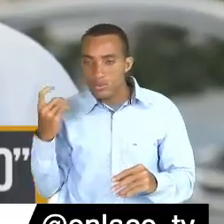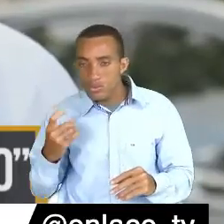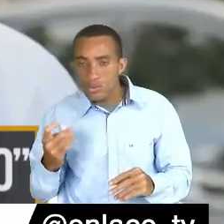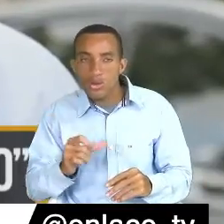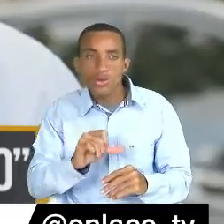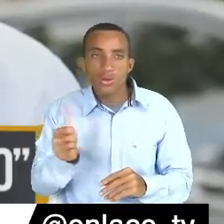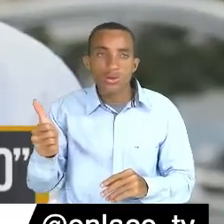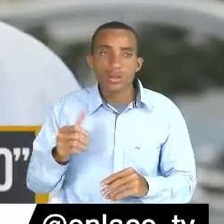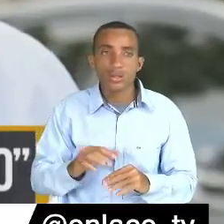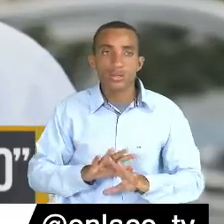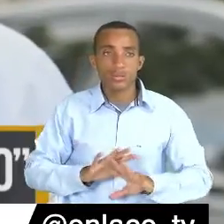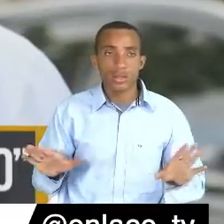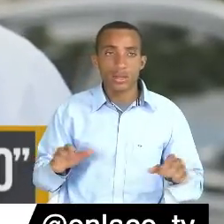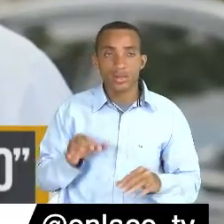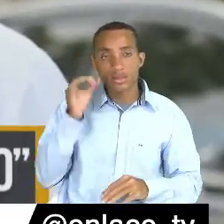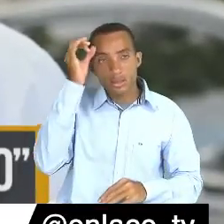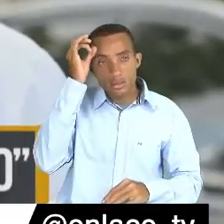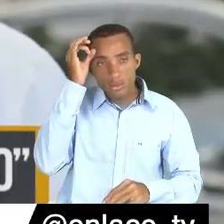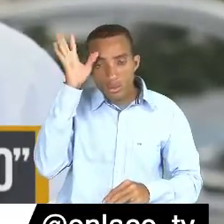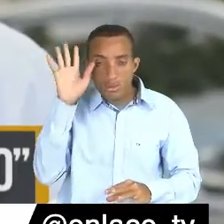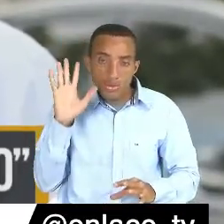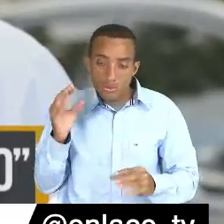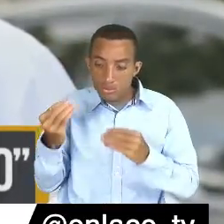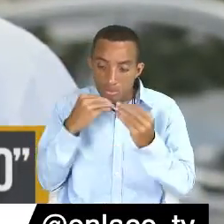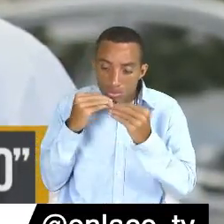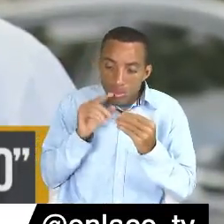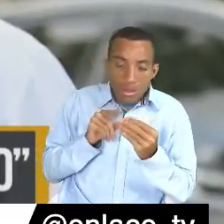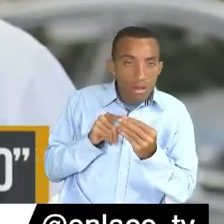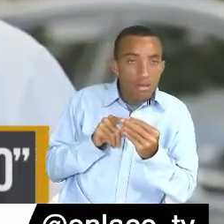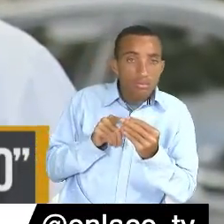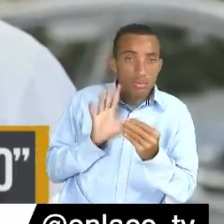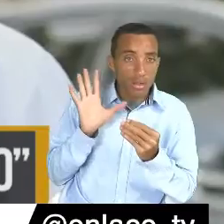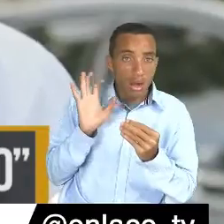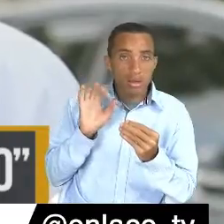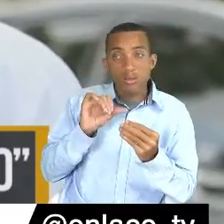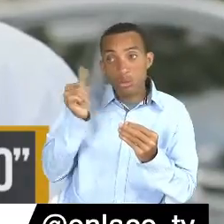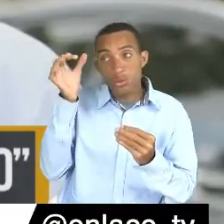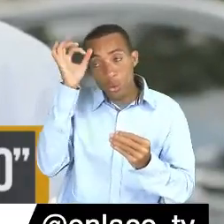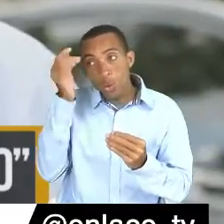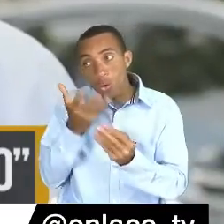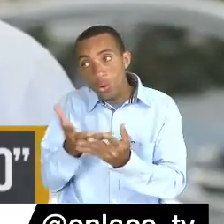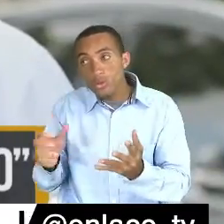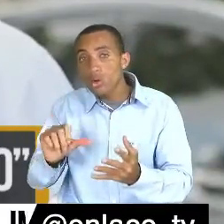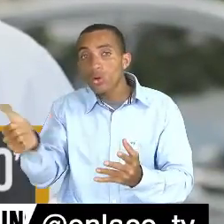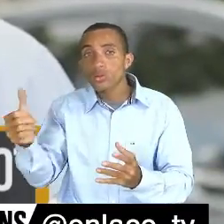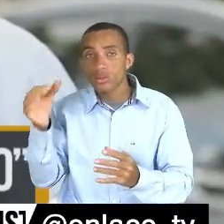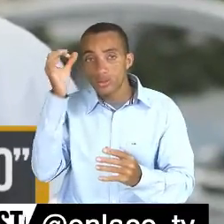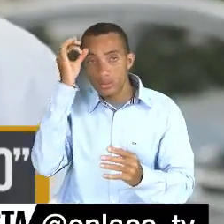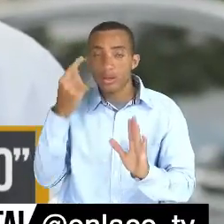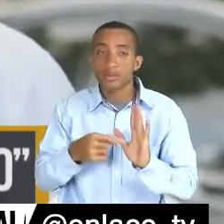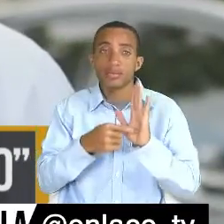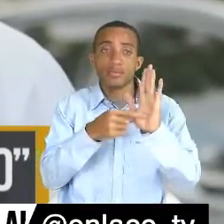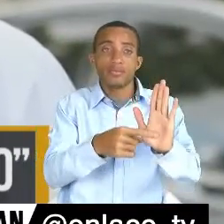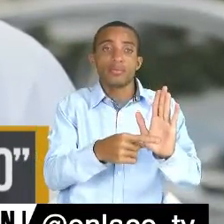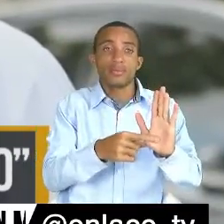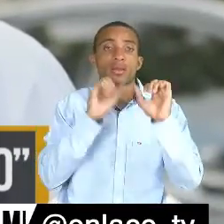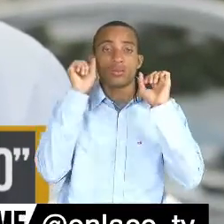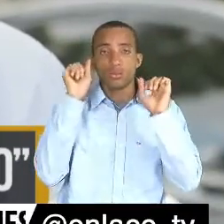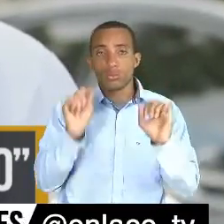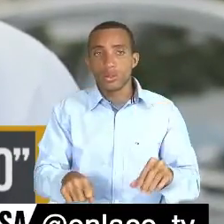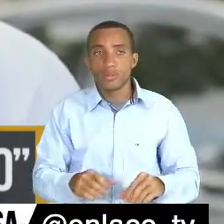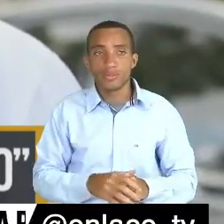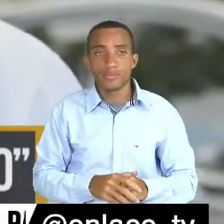no necesariamente pudo haber sido el complemento alimenticio. Hasta ahora los resultados están a la luz pública y se pueden revisar. Y